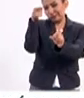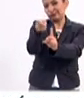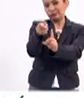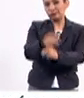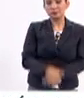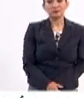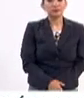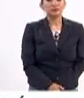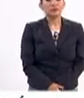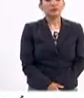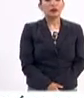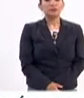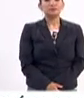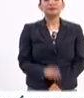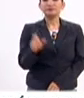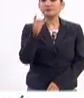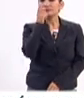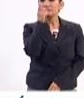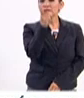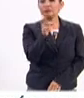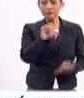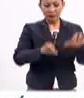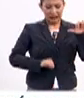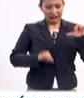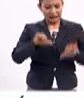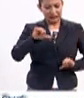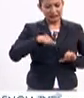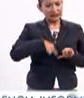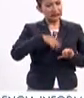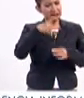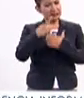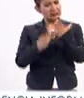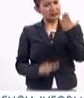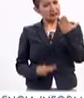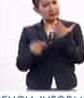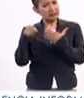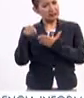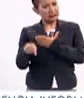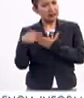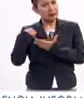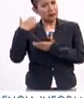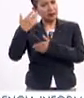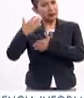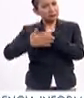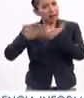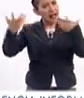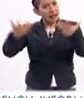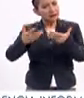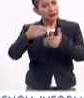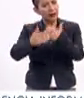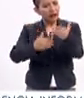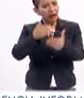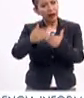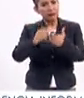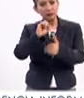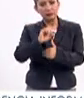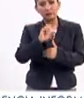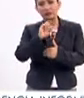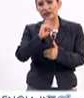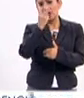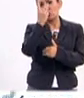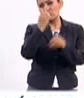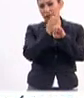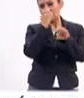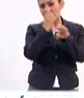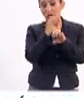sentido. Claro, cuando dices actividades, programas territoriales que se van a estar desarrollando, supongo que en los 32 estados,